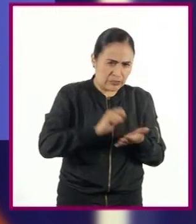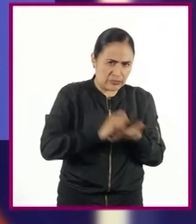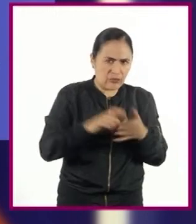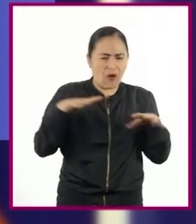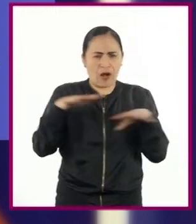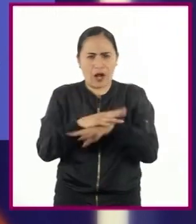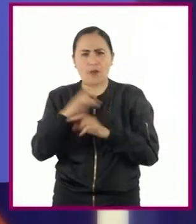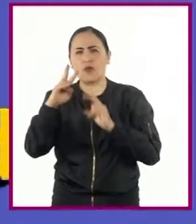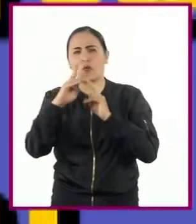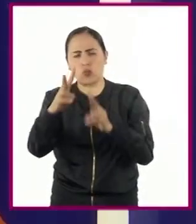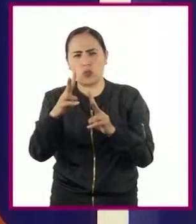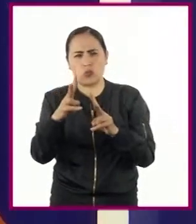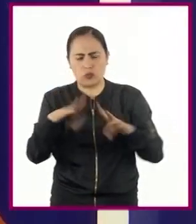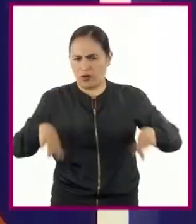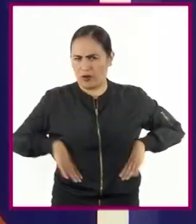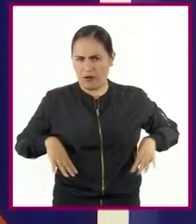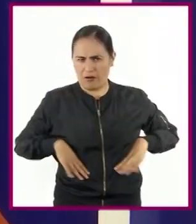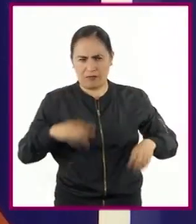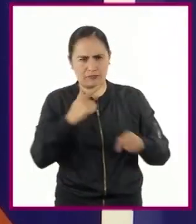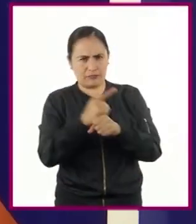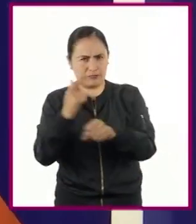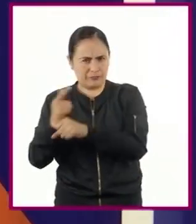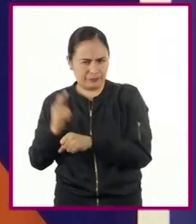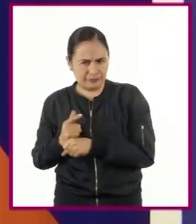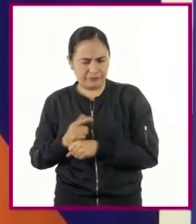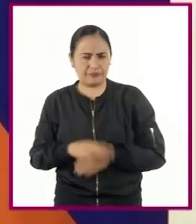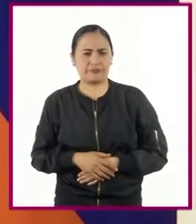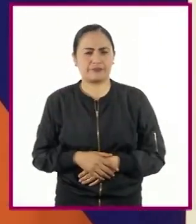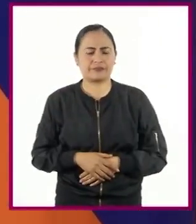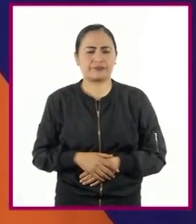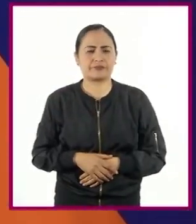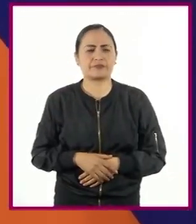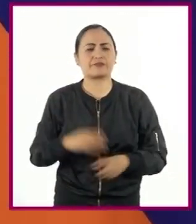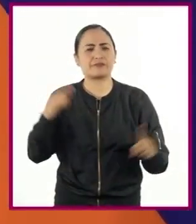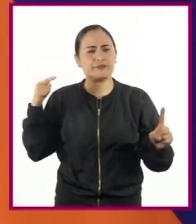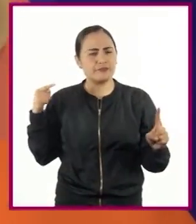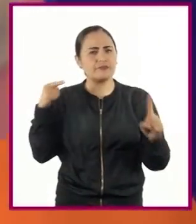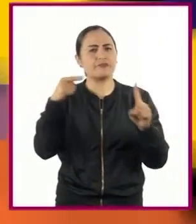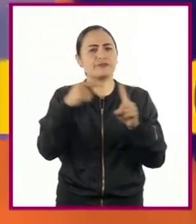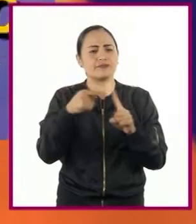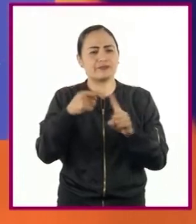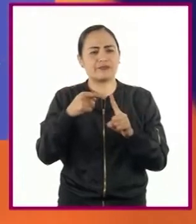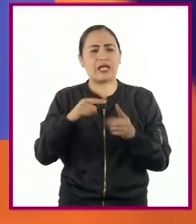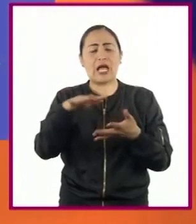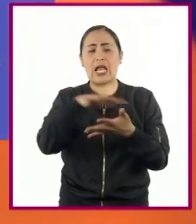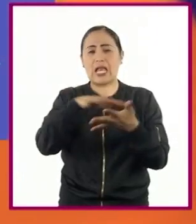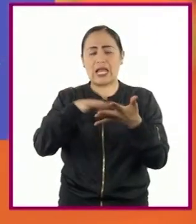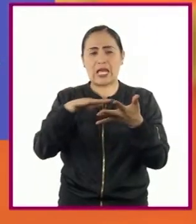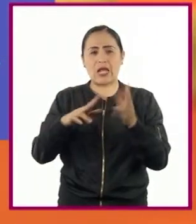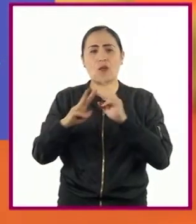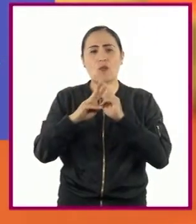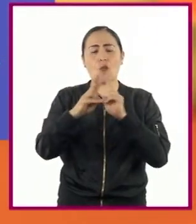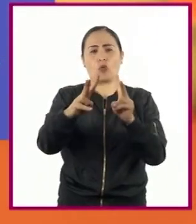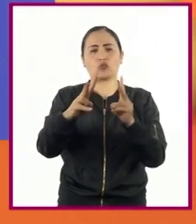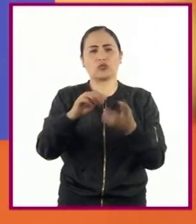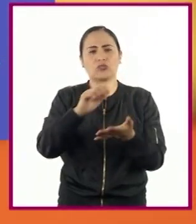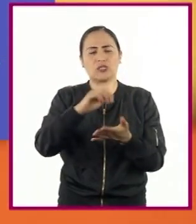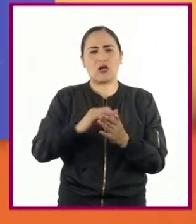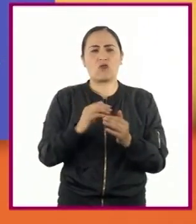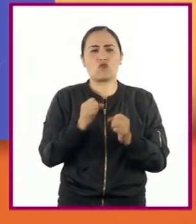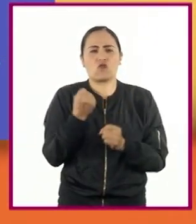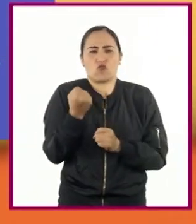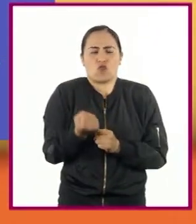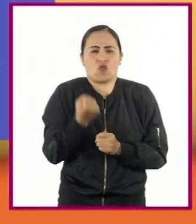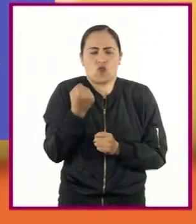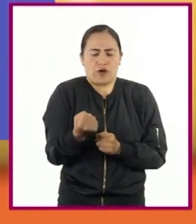al oral, empleando recursos prosódicos, cuyo propósito consiste en leer en voz alta un guión radiofónico para